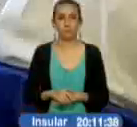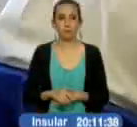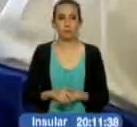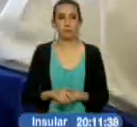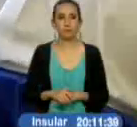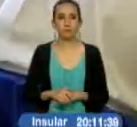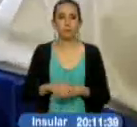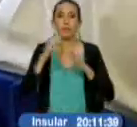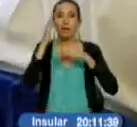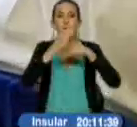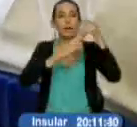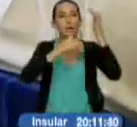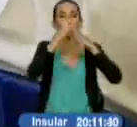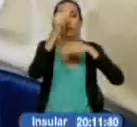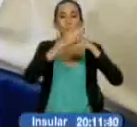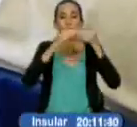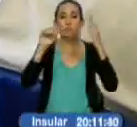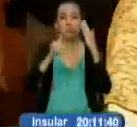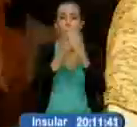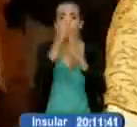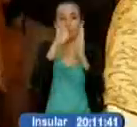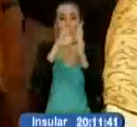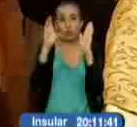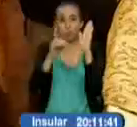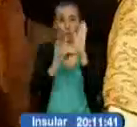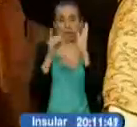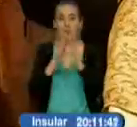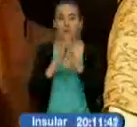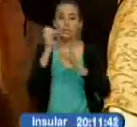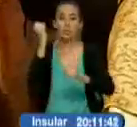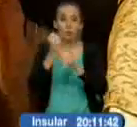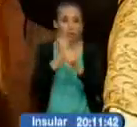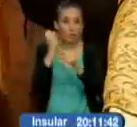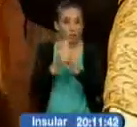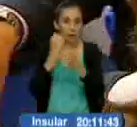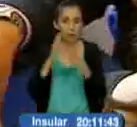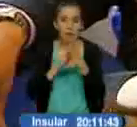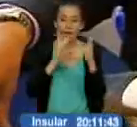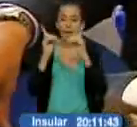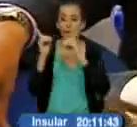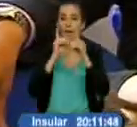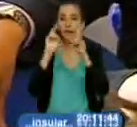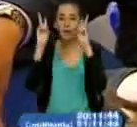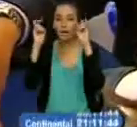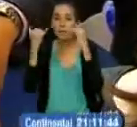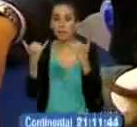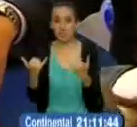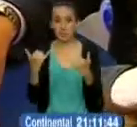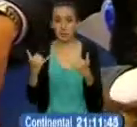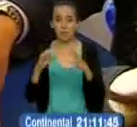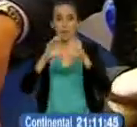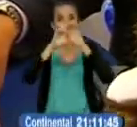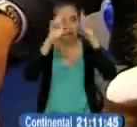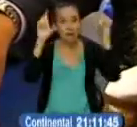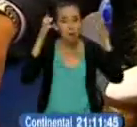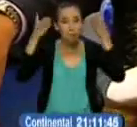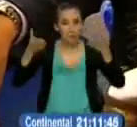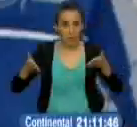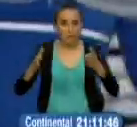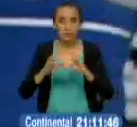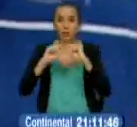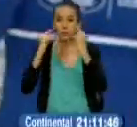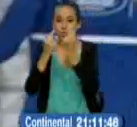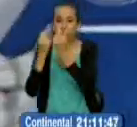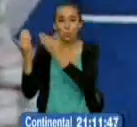La construcción del nuevo Código Integral de Trabajo involucra en mesas de diálogo, como la llevada a cabo el día de hoy, a empresarios, grupos y